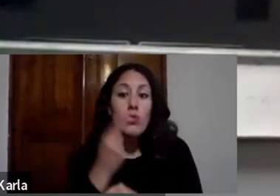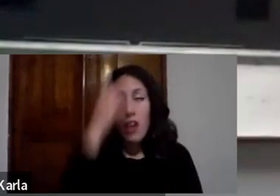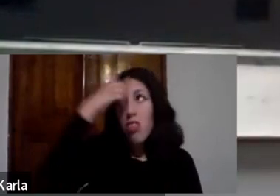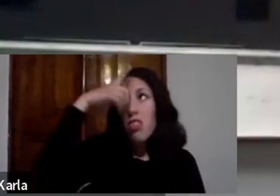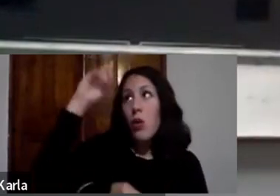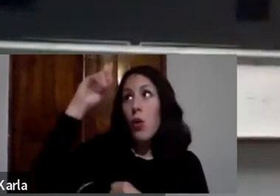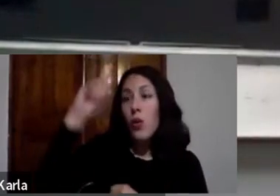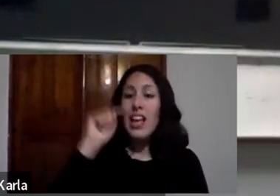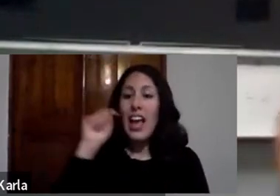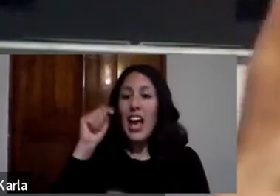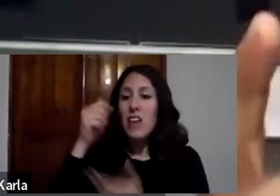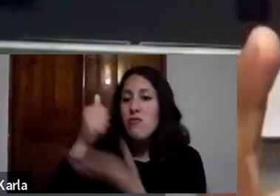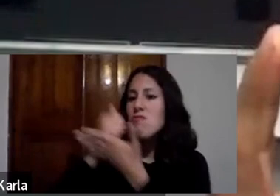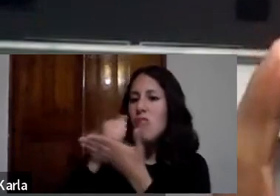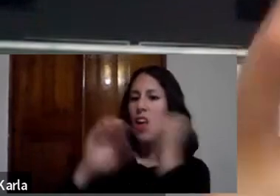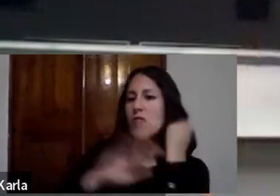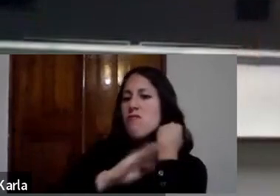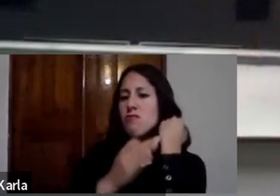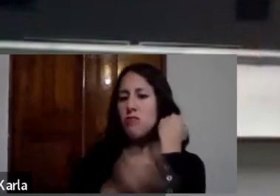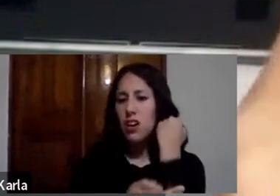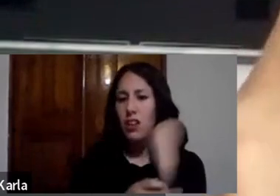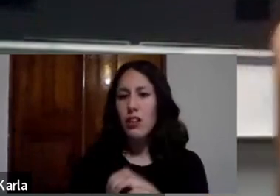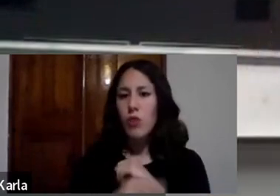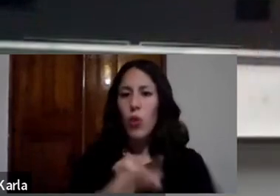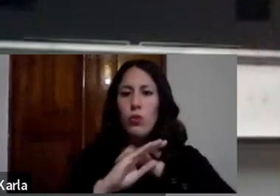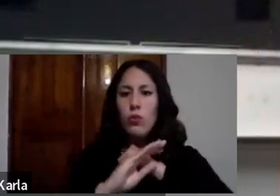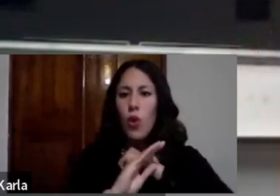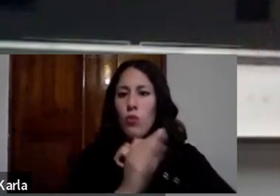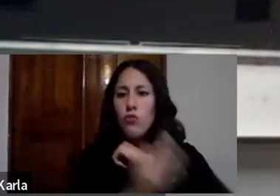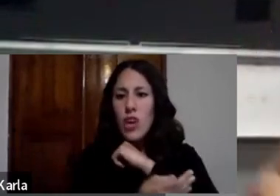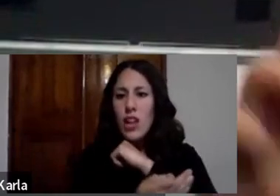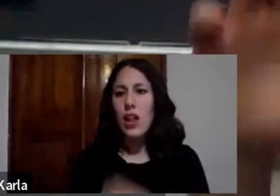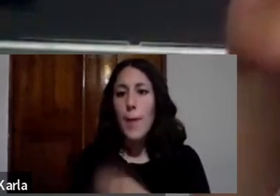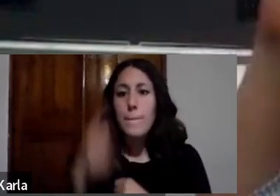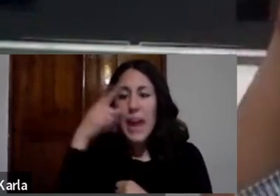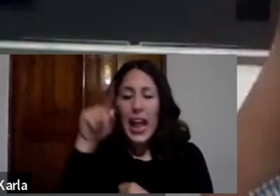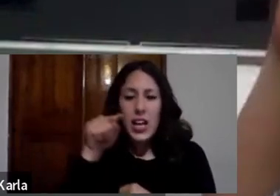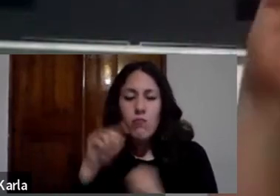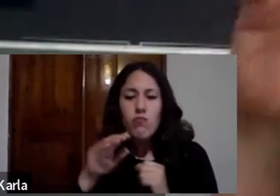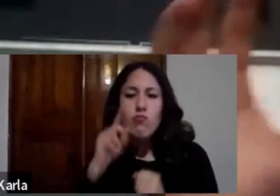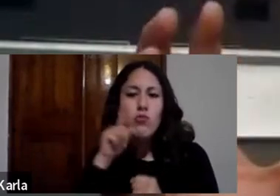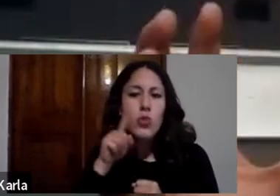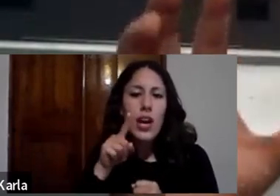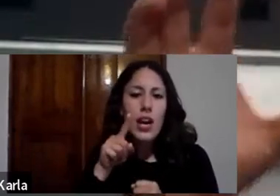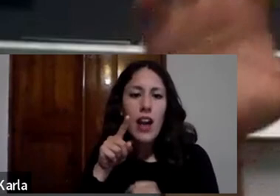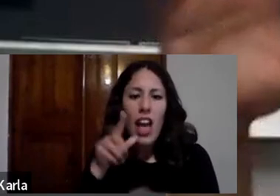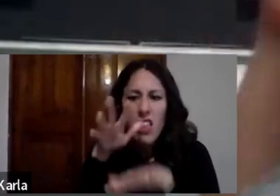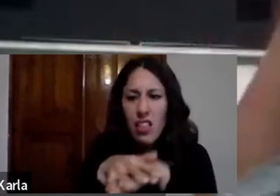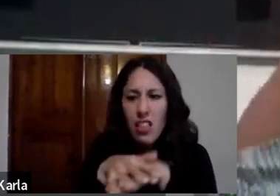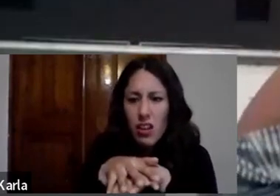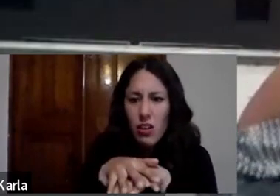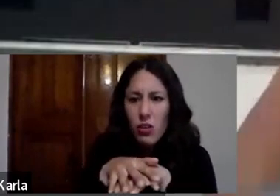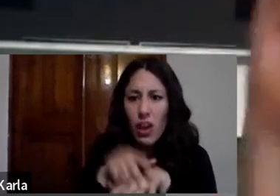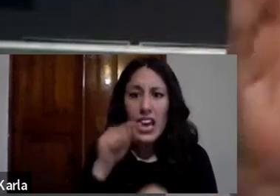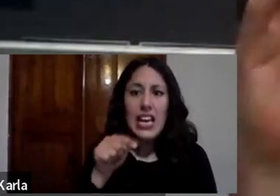oportunidades. Así como esa mujer, a los pies del Señor, tenía un problemón y le